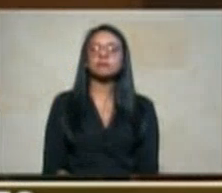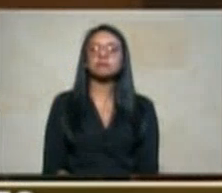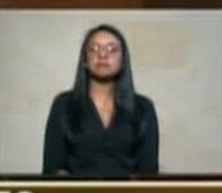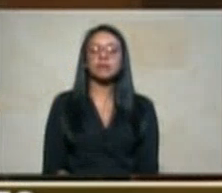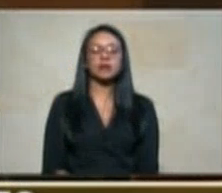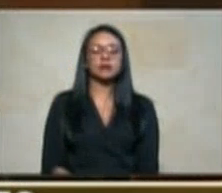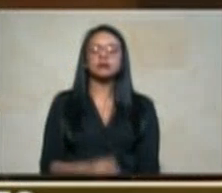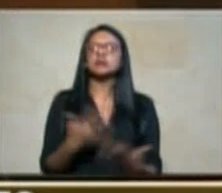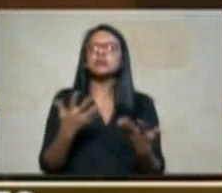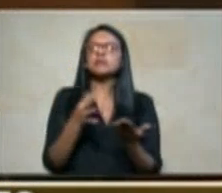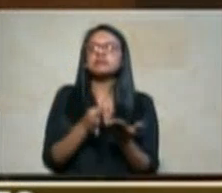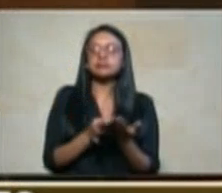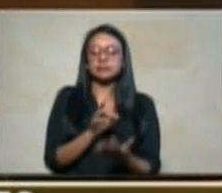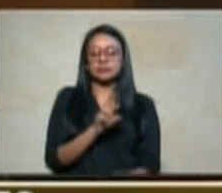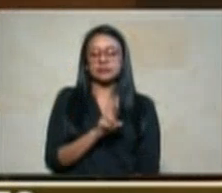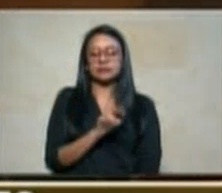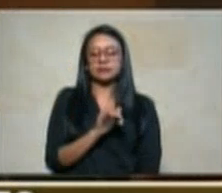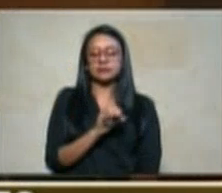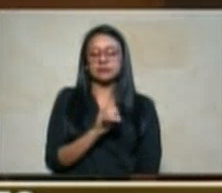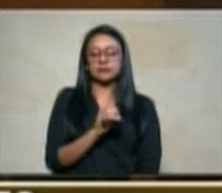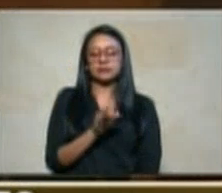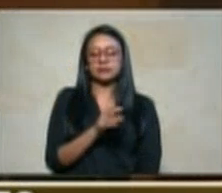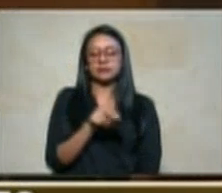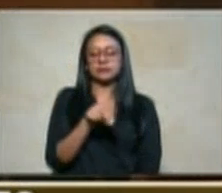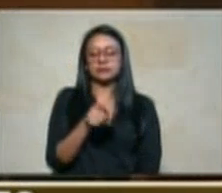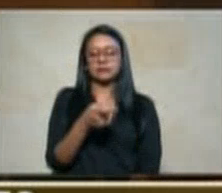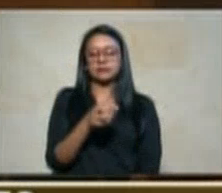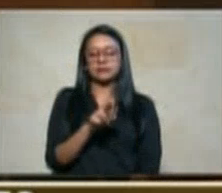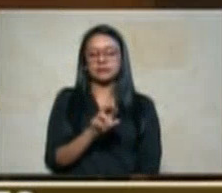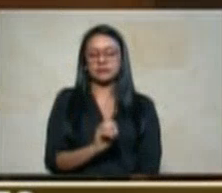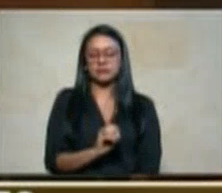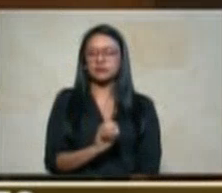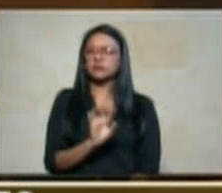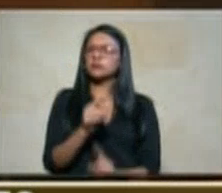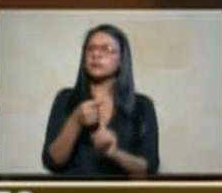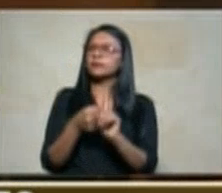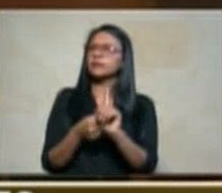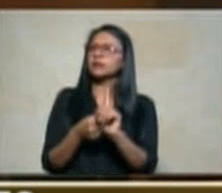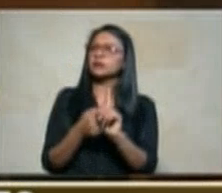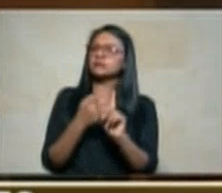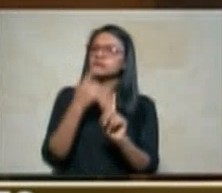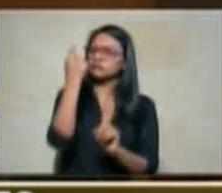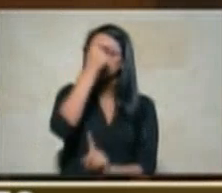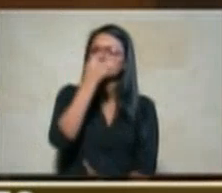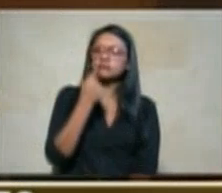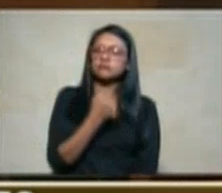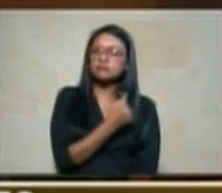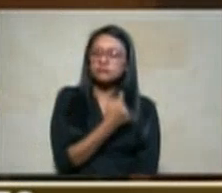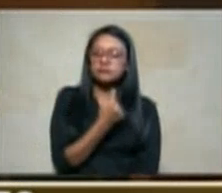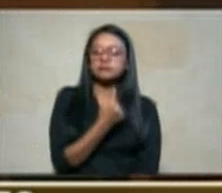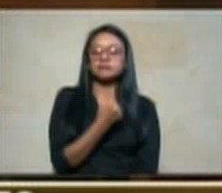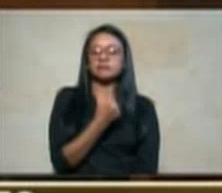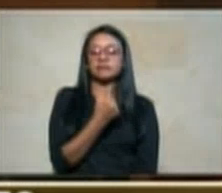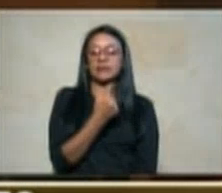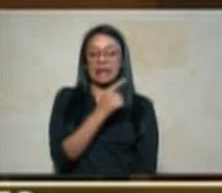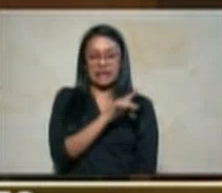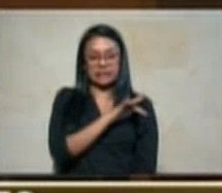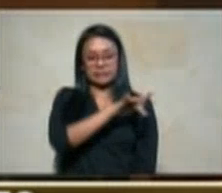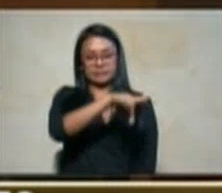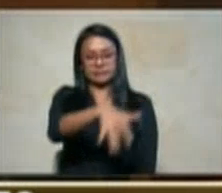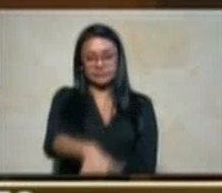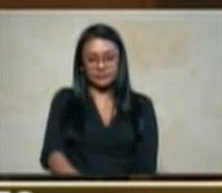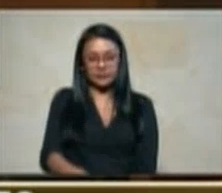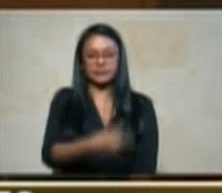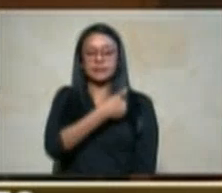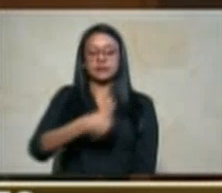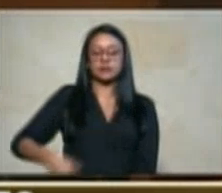Estaban en Río Negro. Como en el mes de septiembre, época que vino el presidente